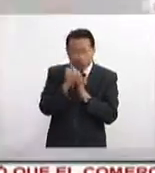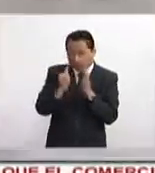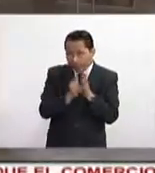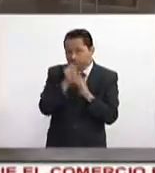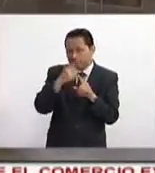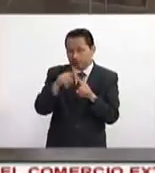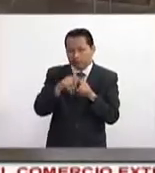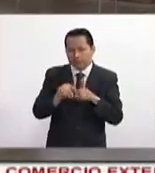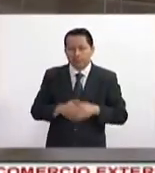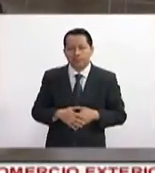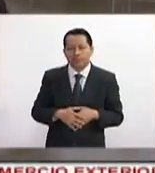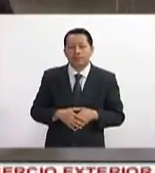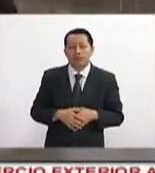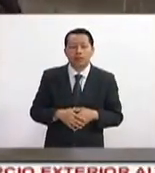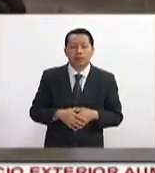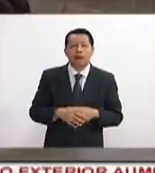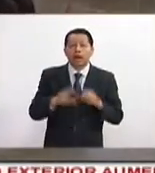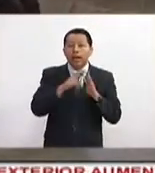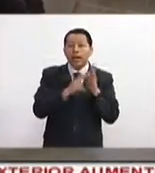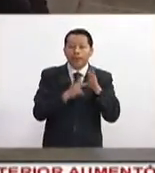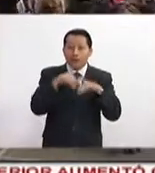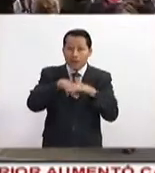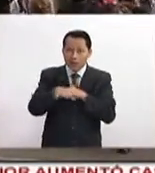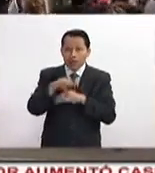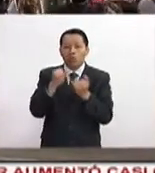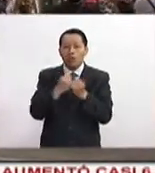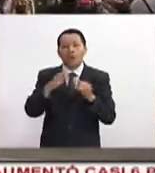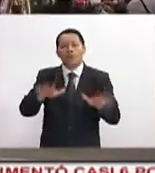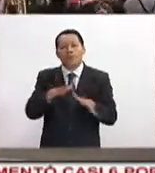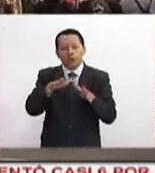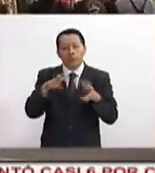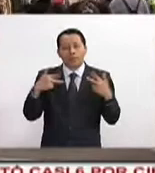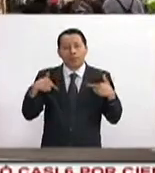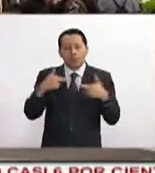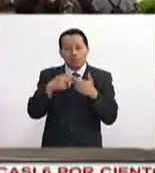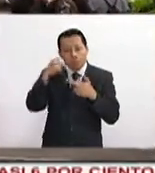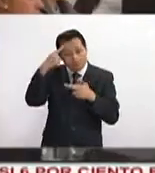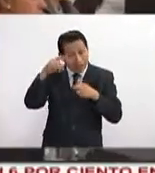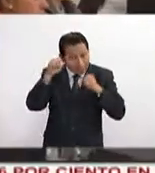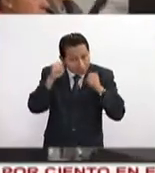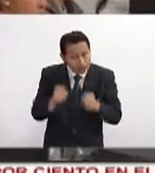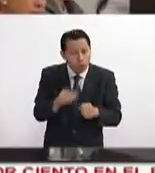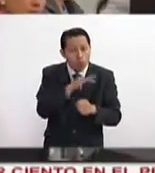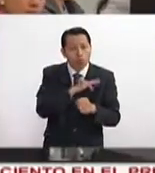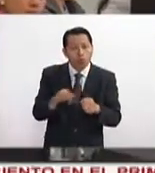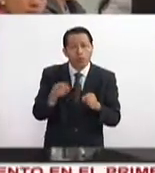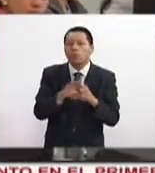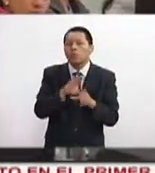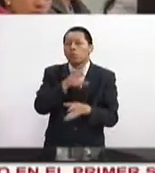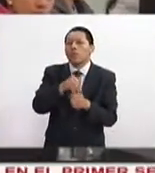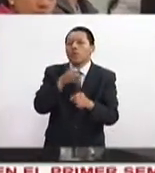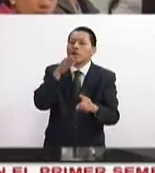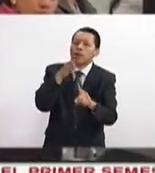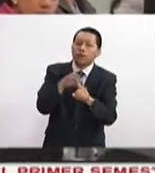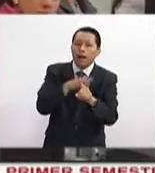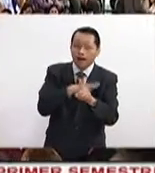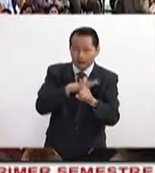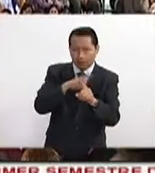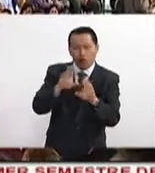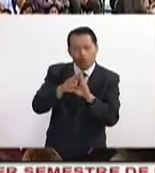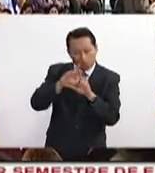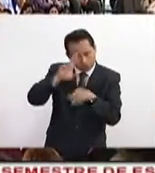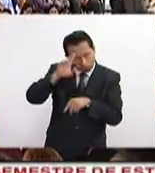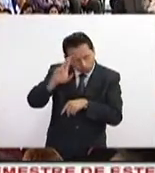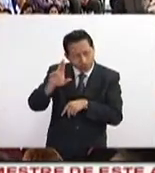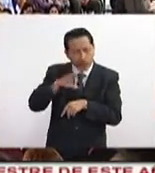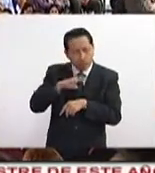infraestructura. Se revisará el reglamento de ingreso y promoción de los docentes para asegurar que estén basados exclusivamente en el mérito. Para